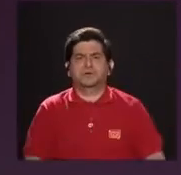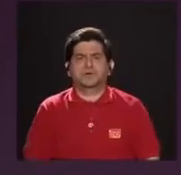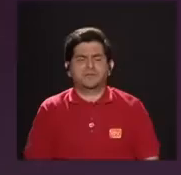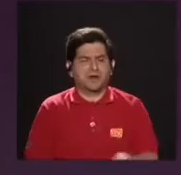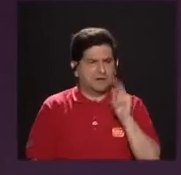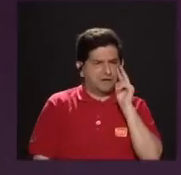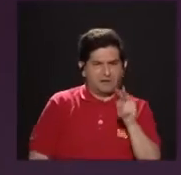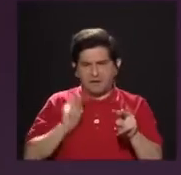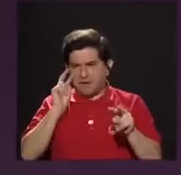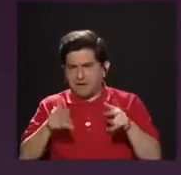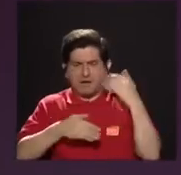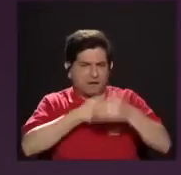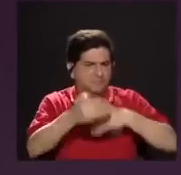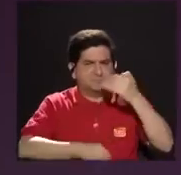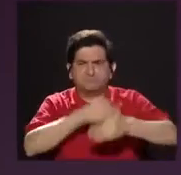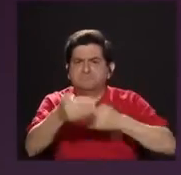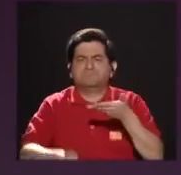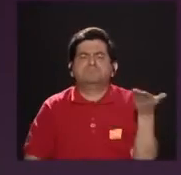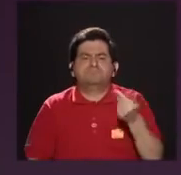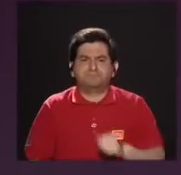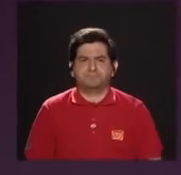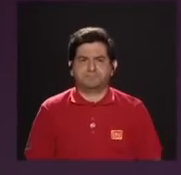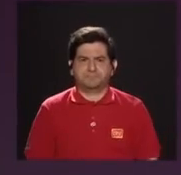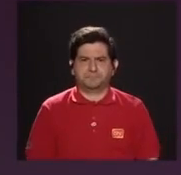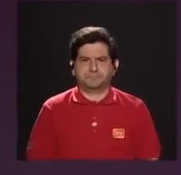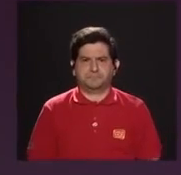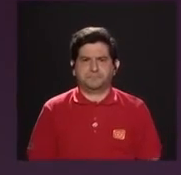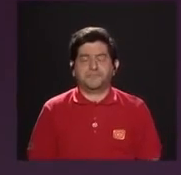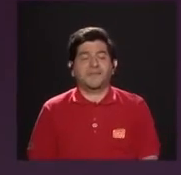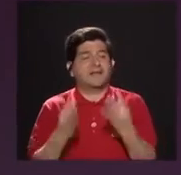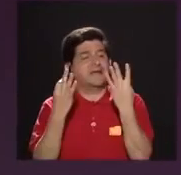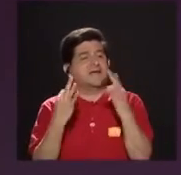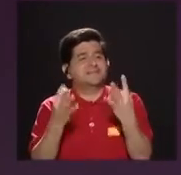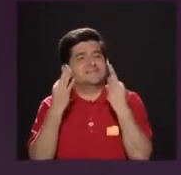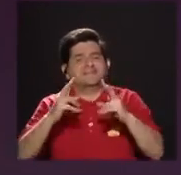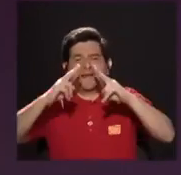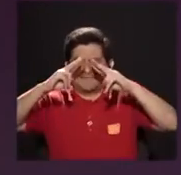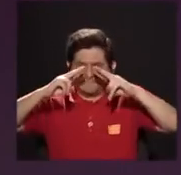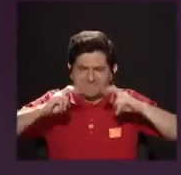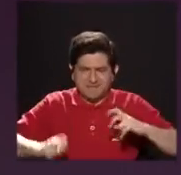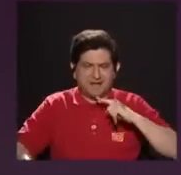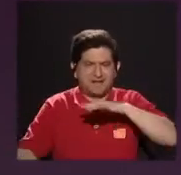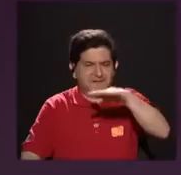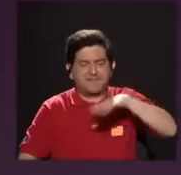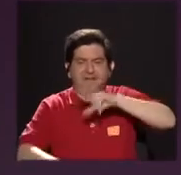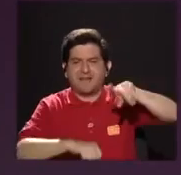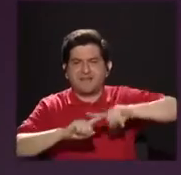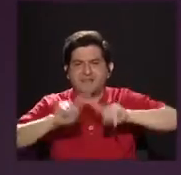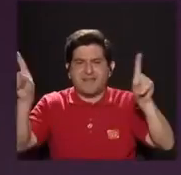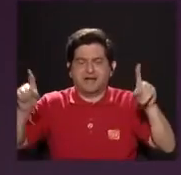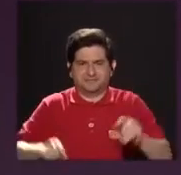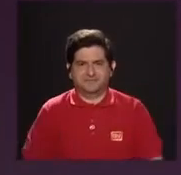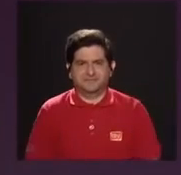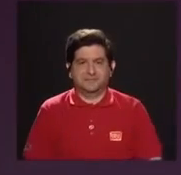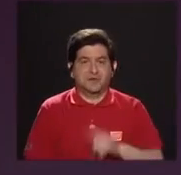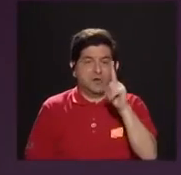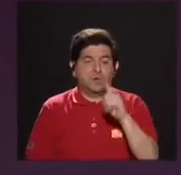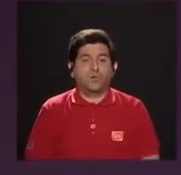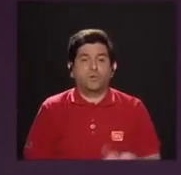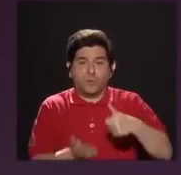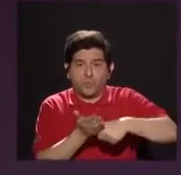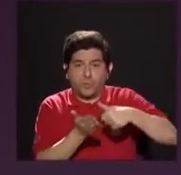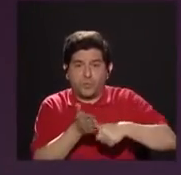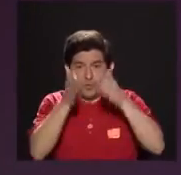podemos observar estos procesos, es intentar analizar realidades distintas con un